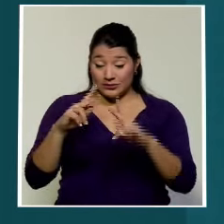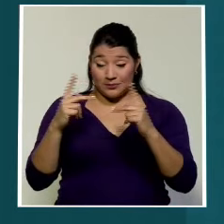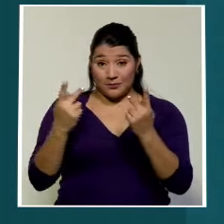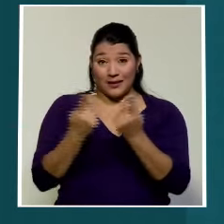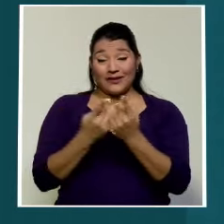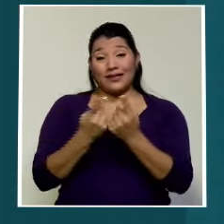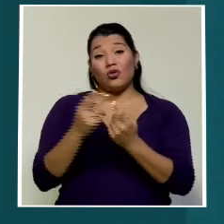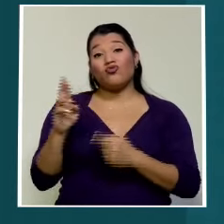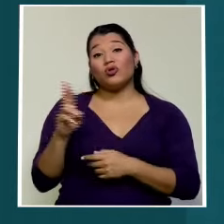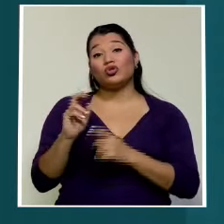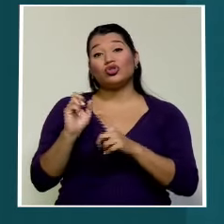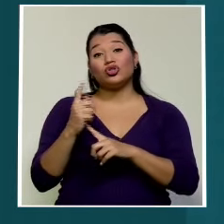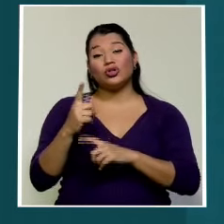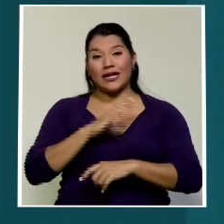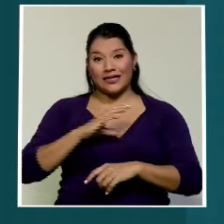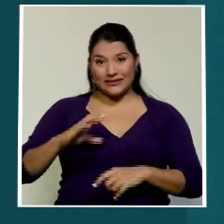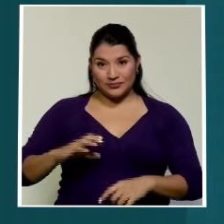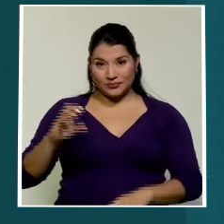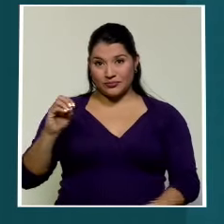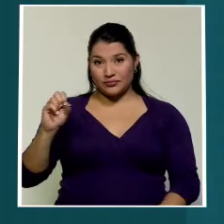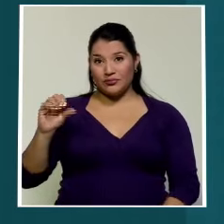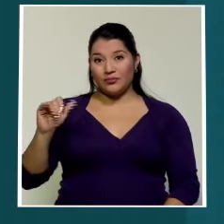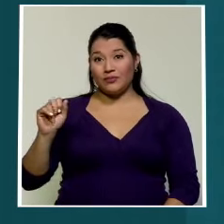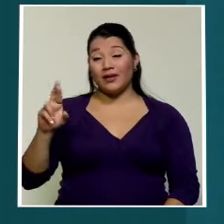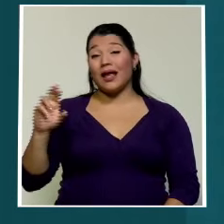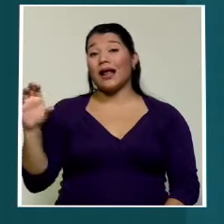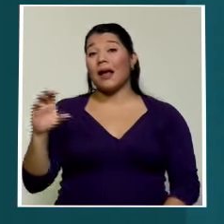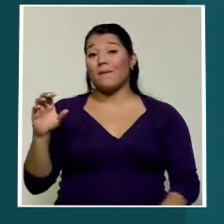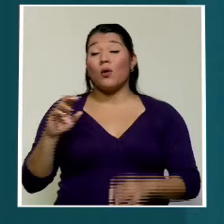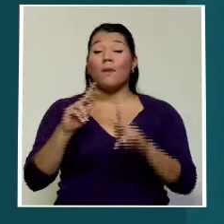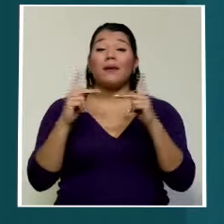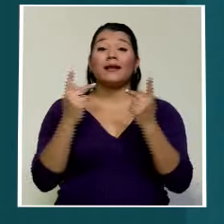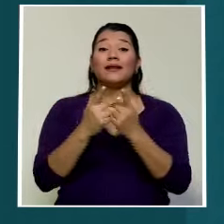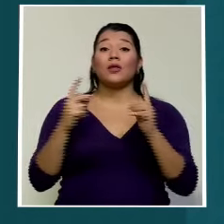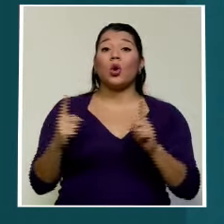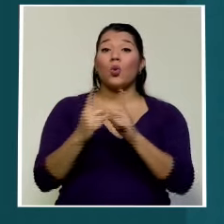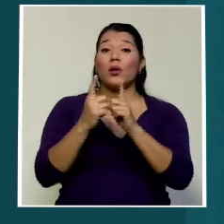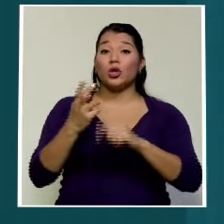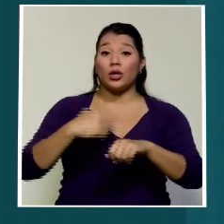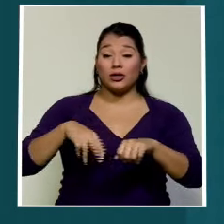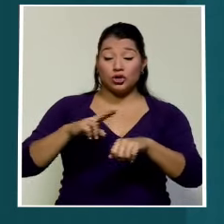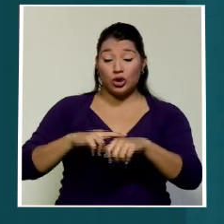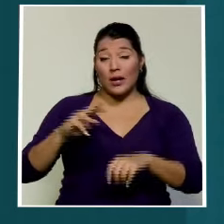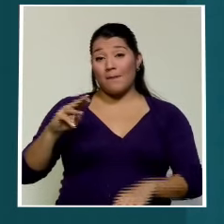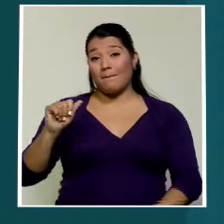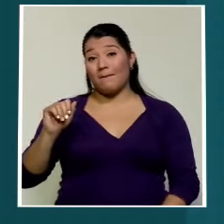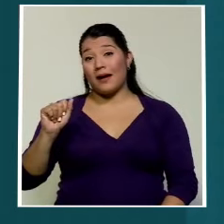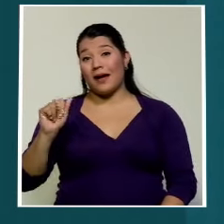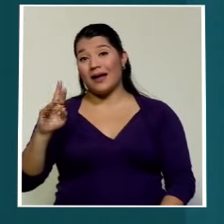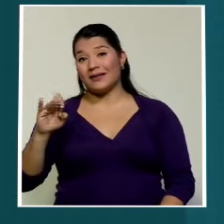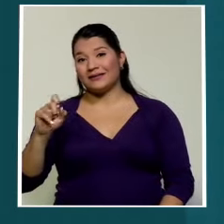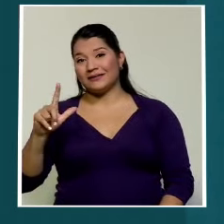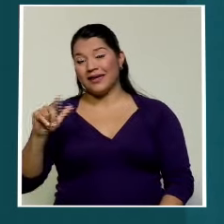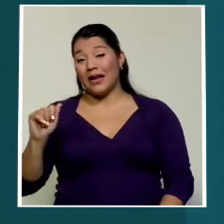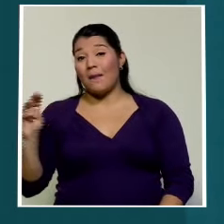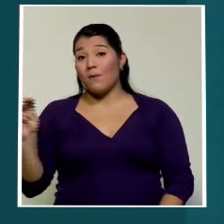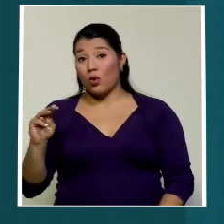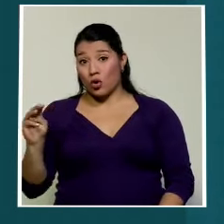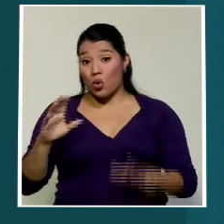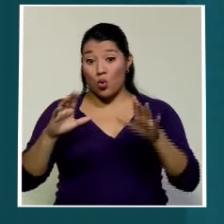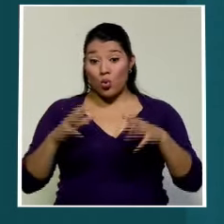Cristiano. Oscar Campos de Encuentro Nacional. Marisela Morales de Unión Democrática Costarricense.